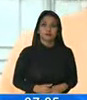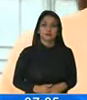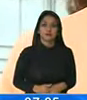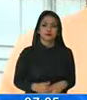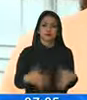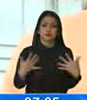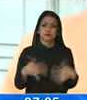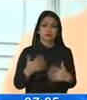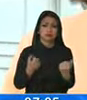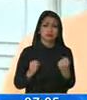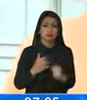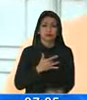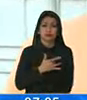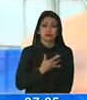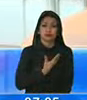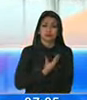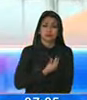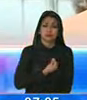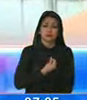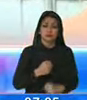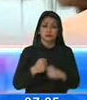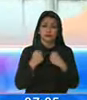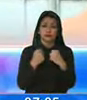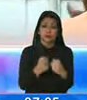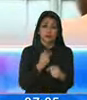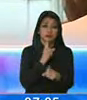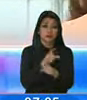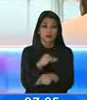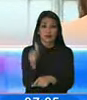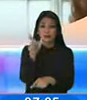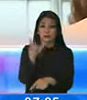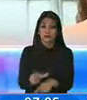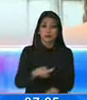padecimiento terrible, un dolor en el alma que no se lo deseo a nadie.